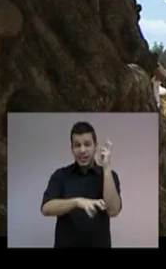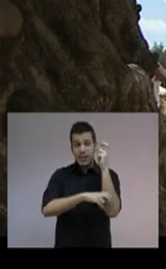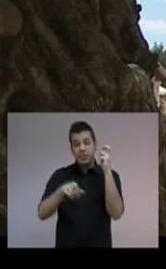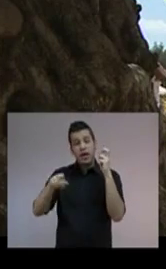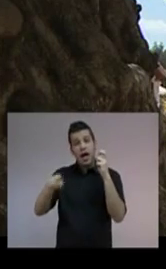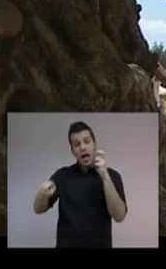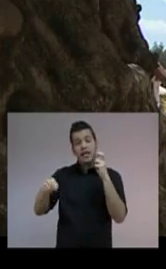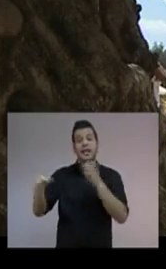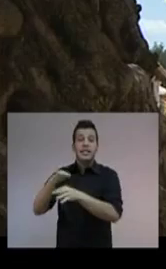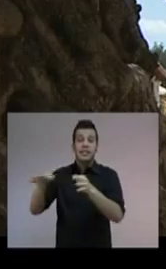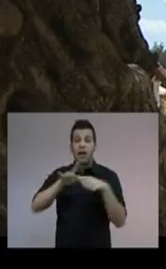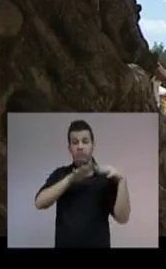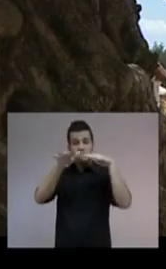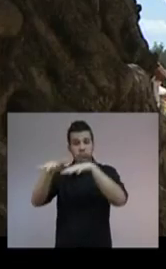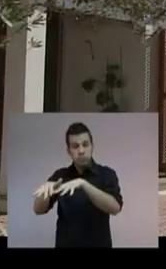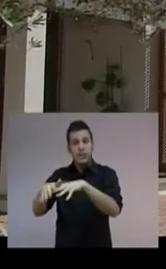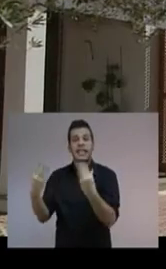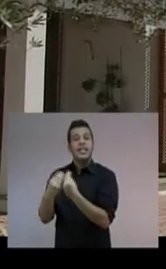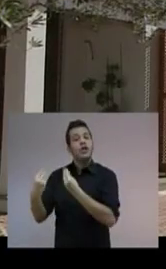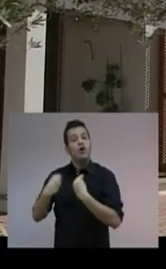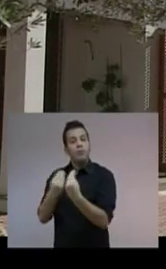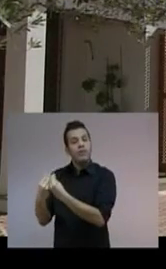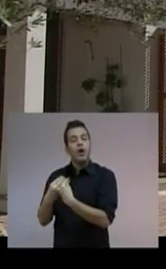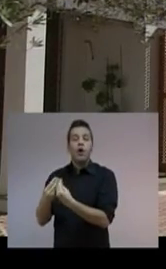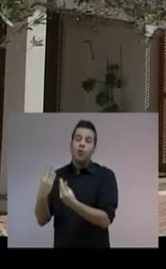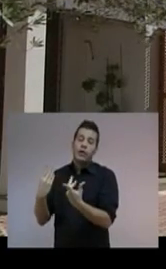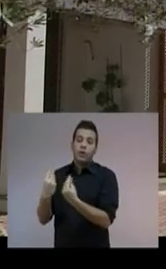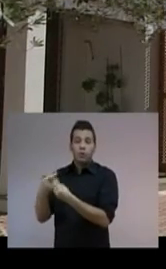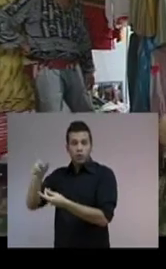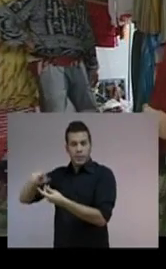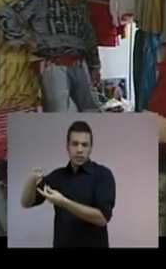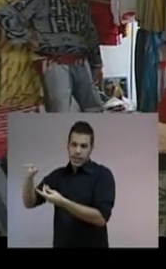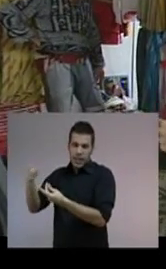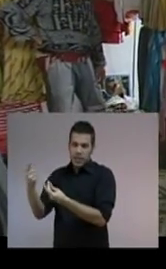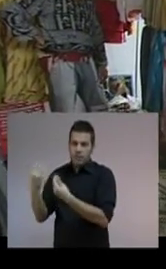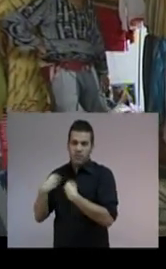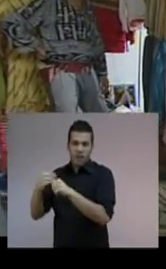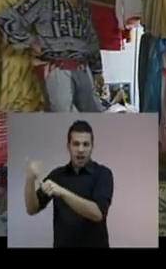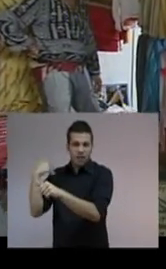instaló en las islas y convivió junto con la tradicional forma de vida de los payeses.